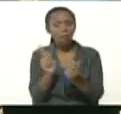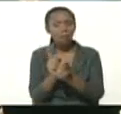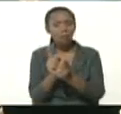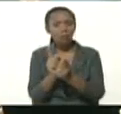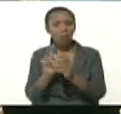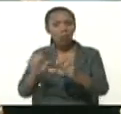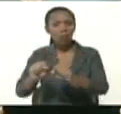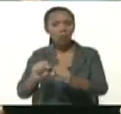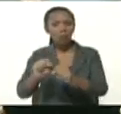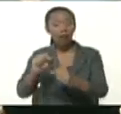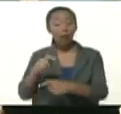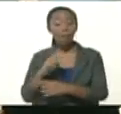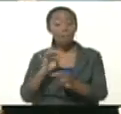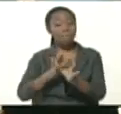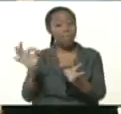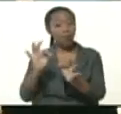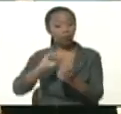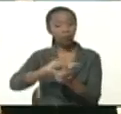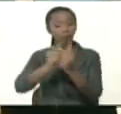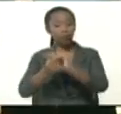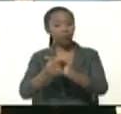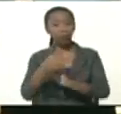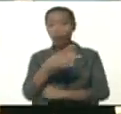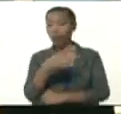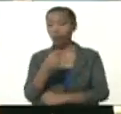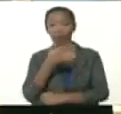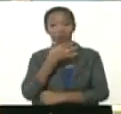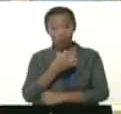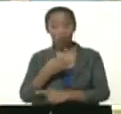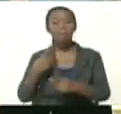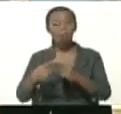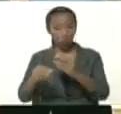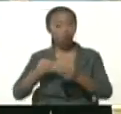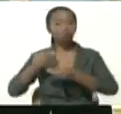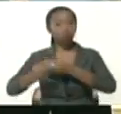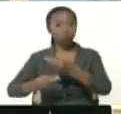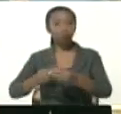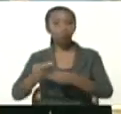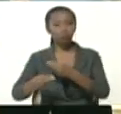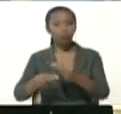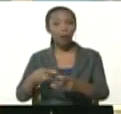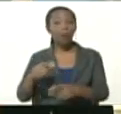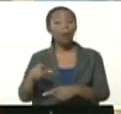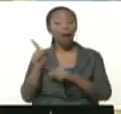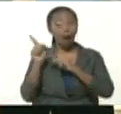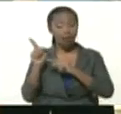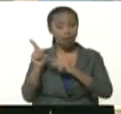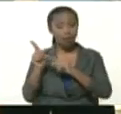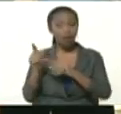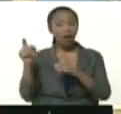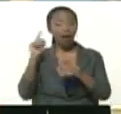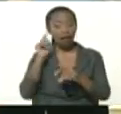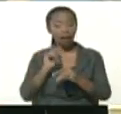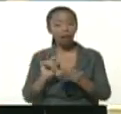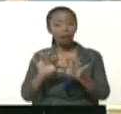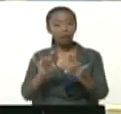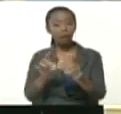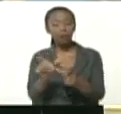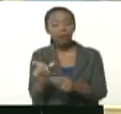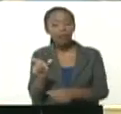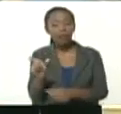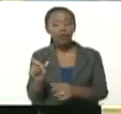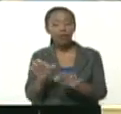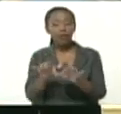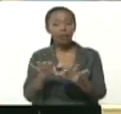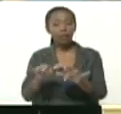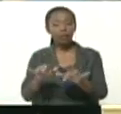petro convertible. No fue fácil, pero lo hicimos. Bueno, aquí en esta taquilla y en las